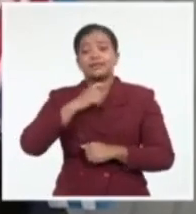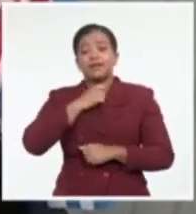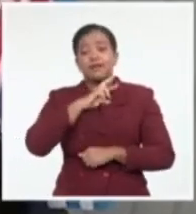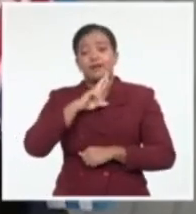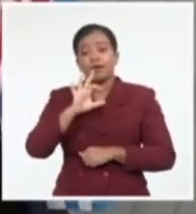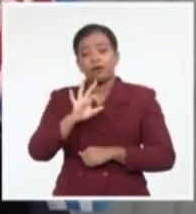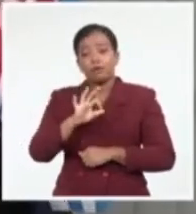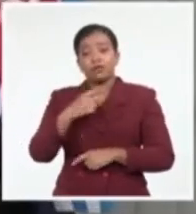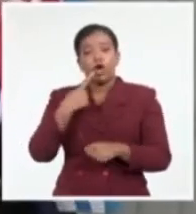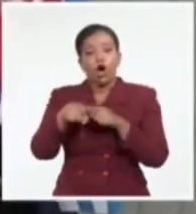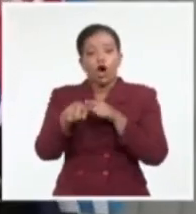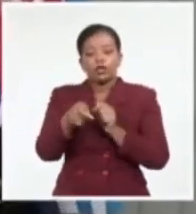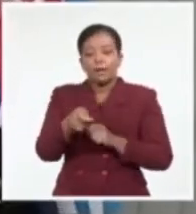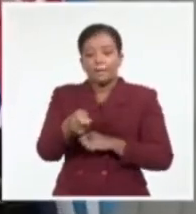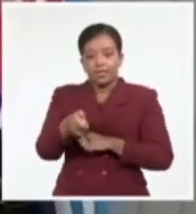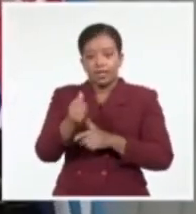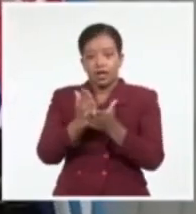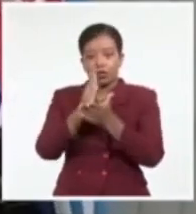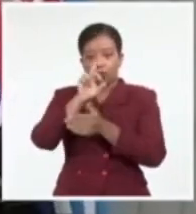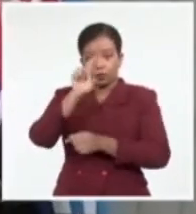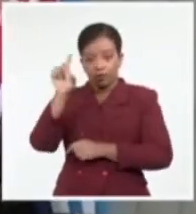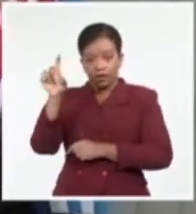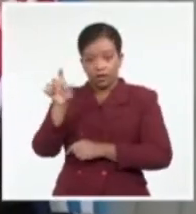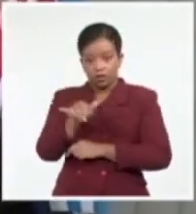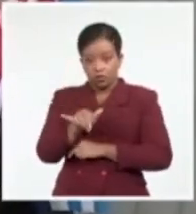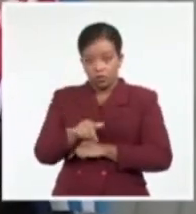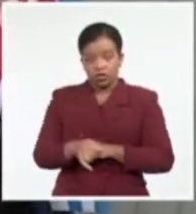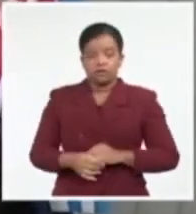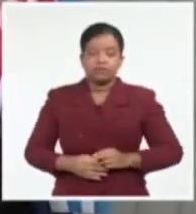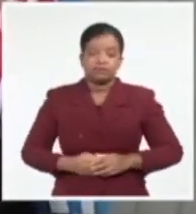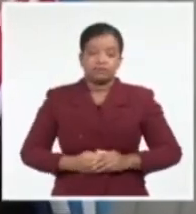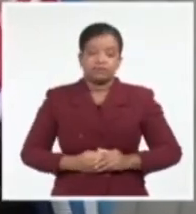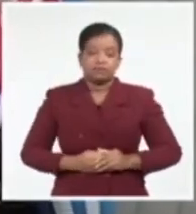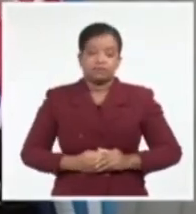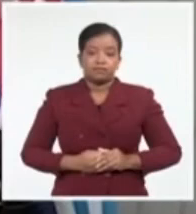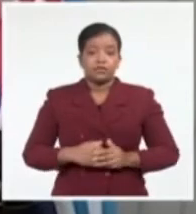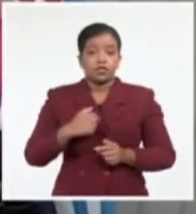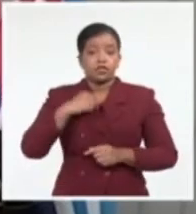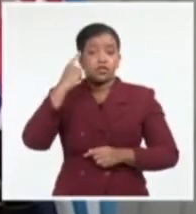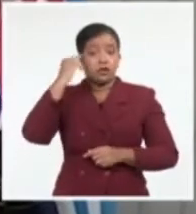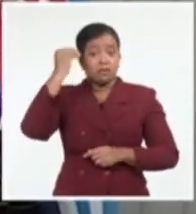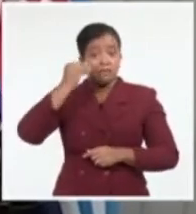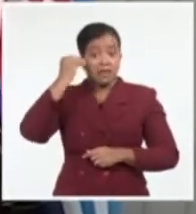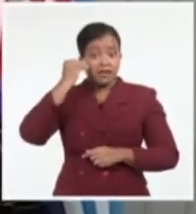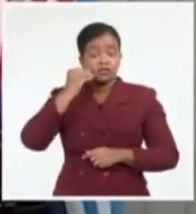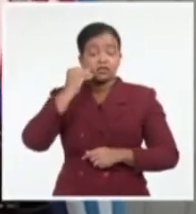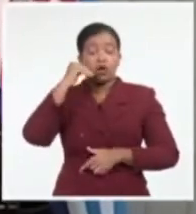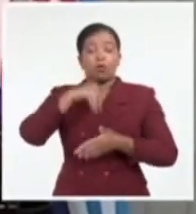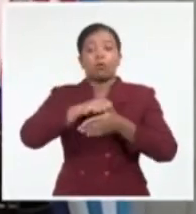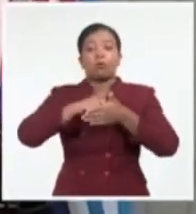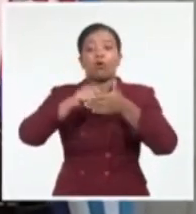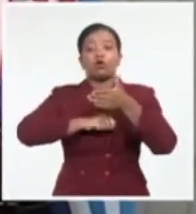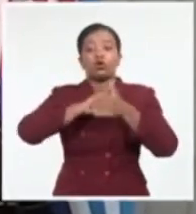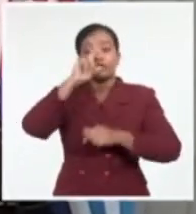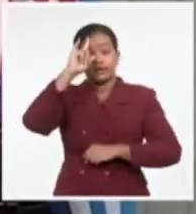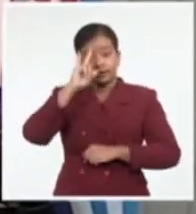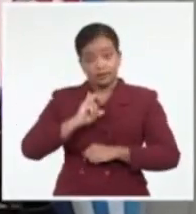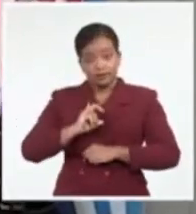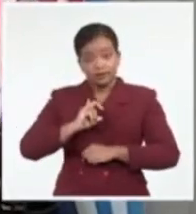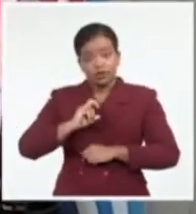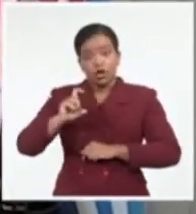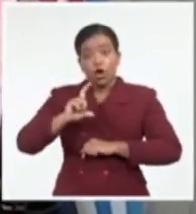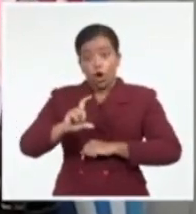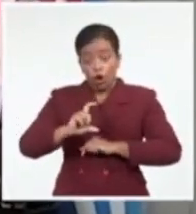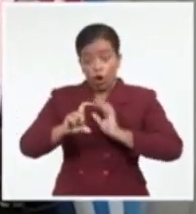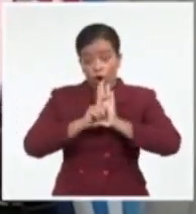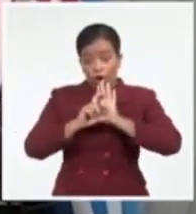circunscripción aledaña a nuestra institución. Pienso que el voto por el sí, por este código inclusivo de la